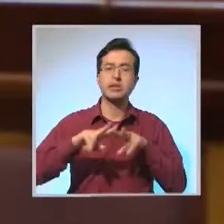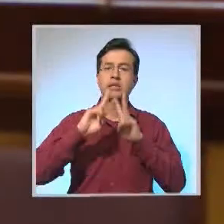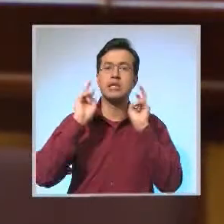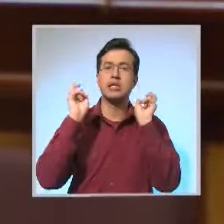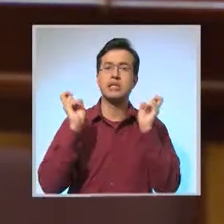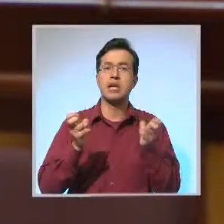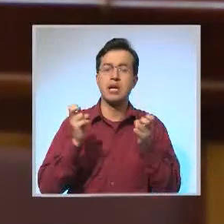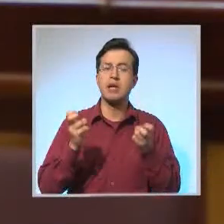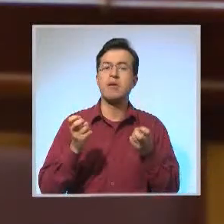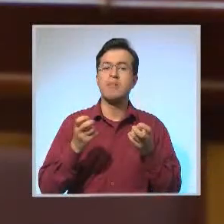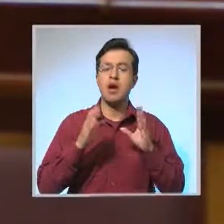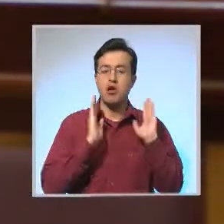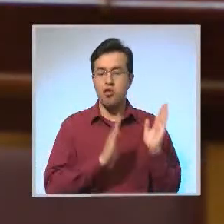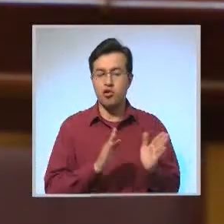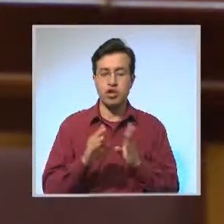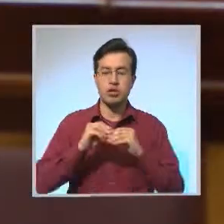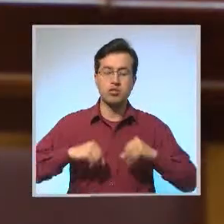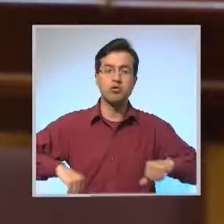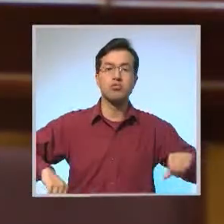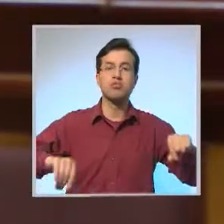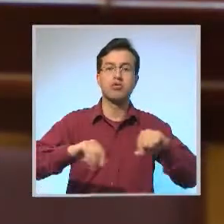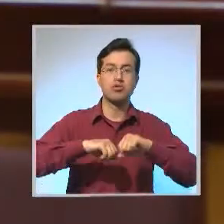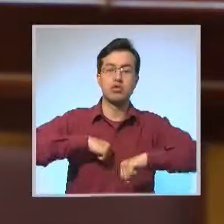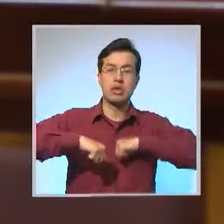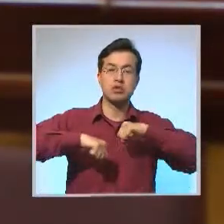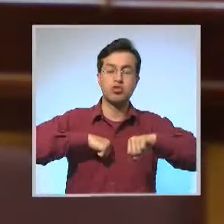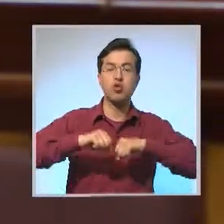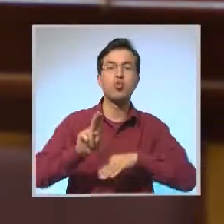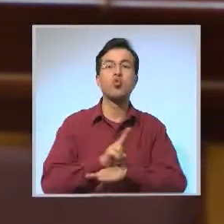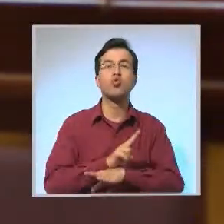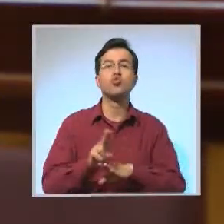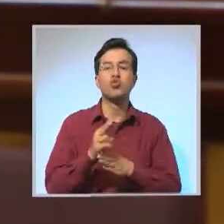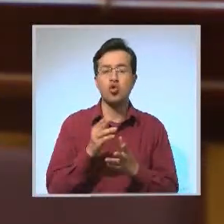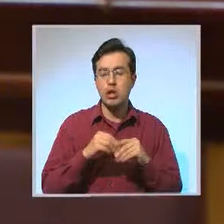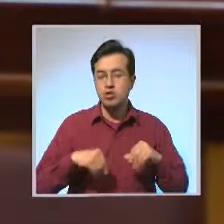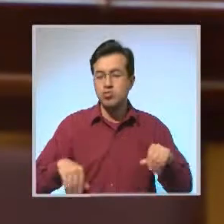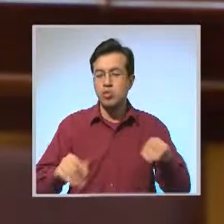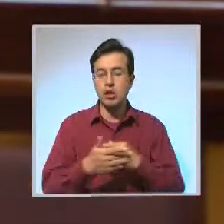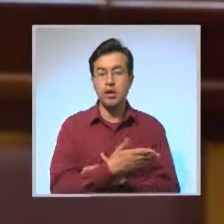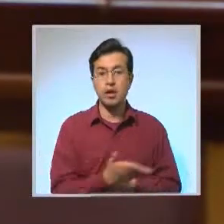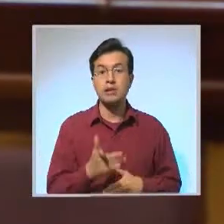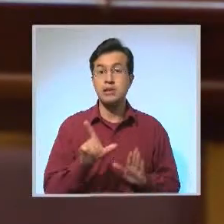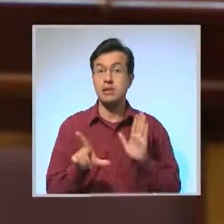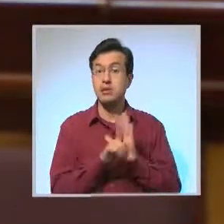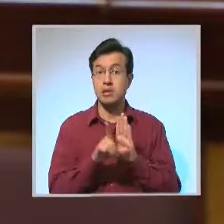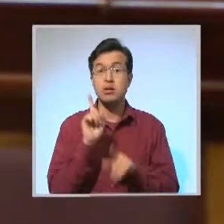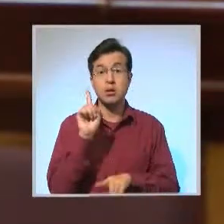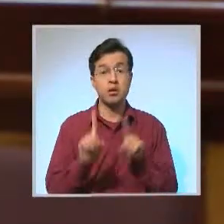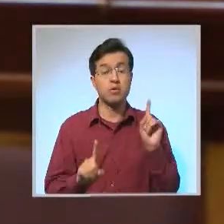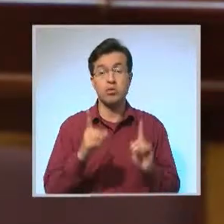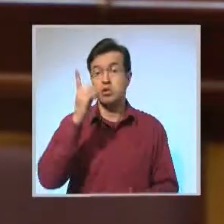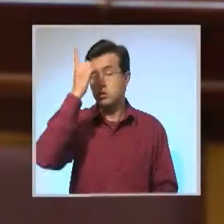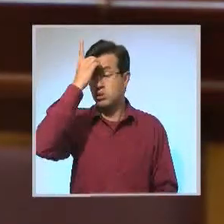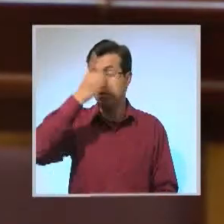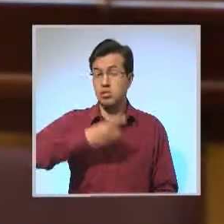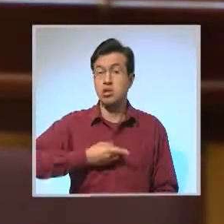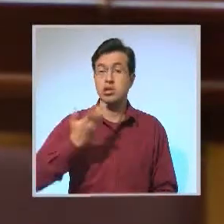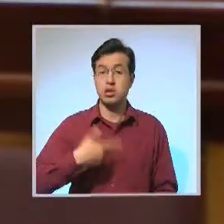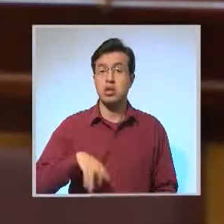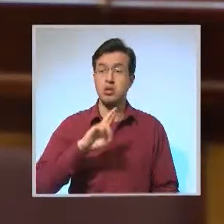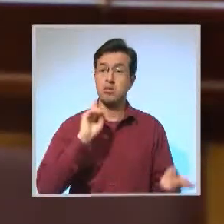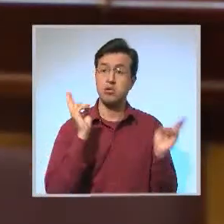la comisión que es ordenamiento territorial gestión y uso del suelo en esta ley existen varias disposiciones reformatorias